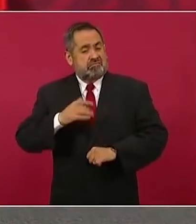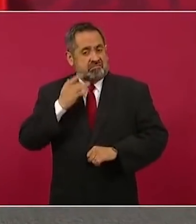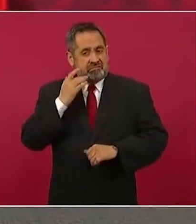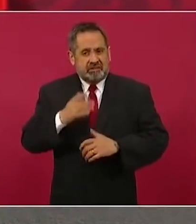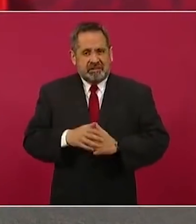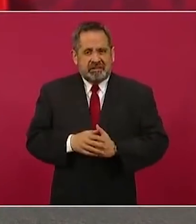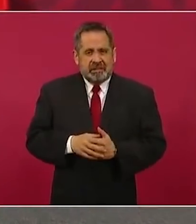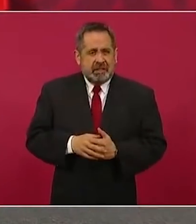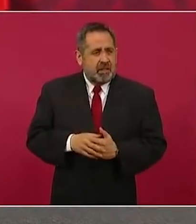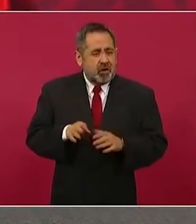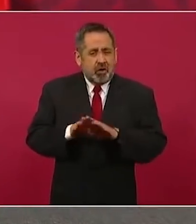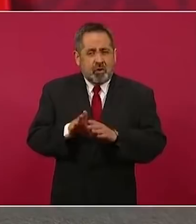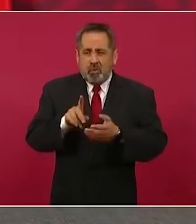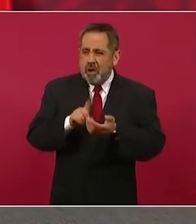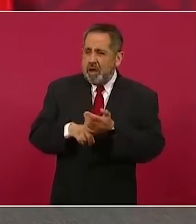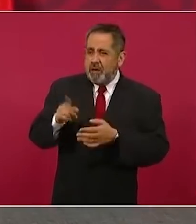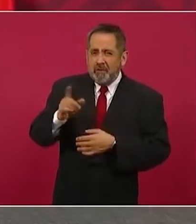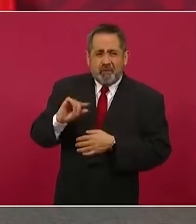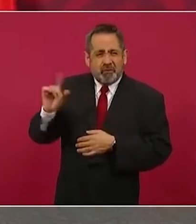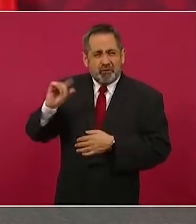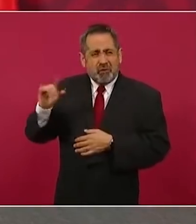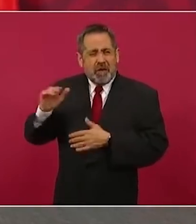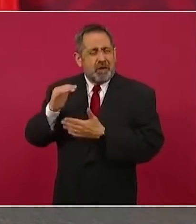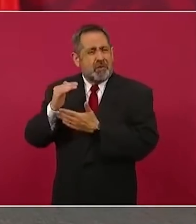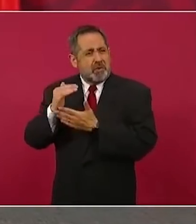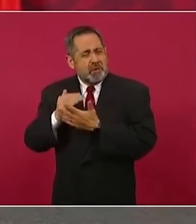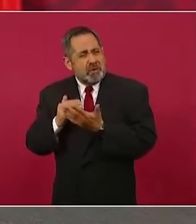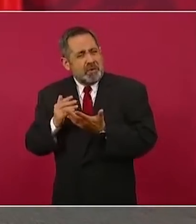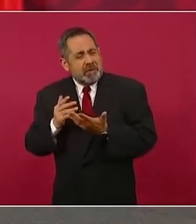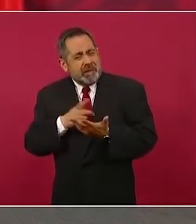siendo de un servidor público no esté